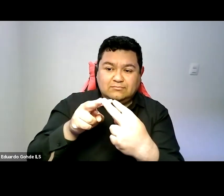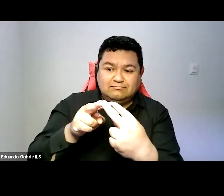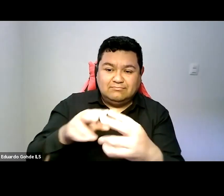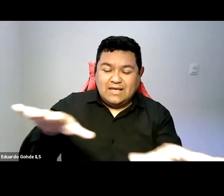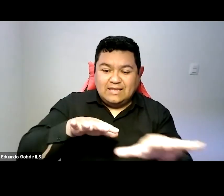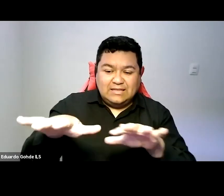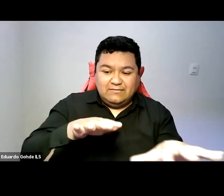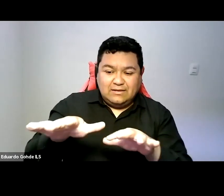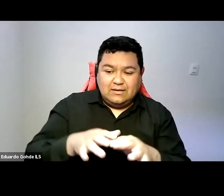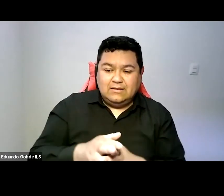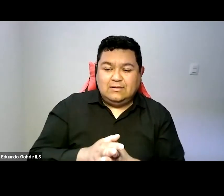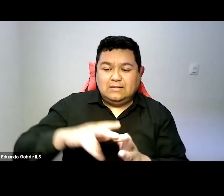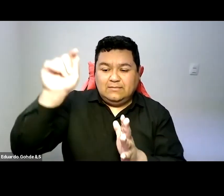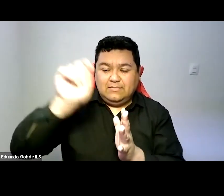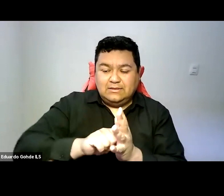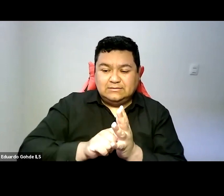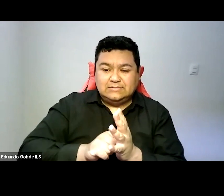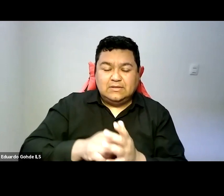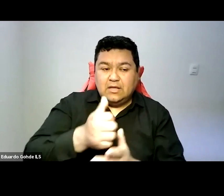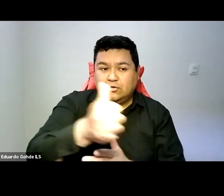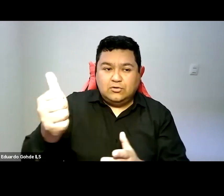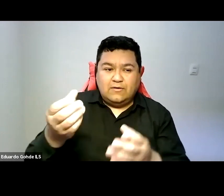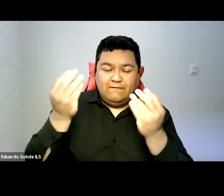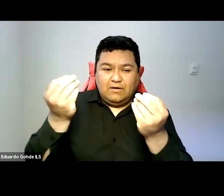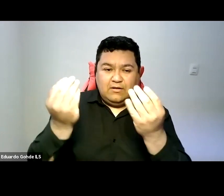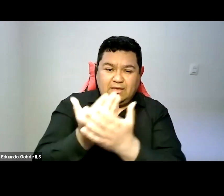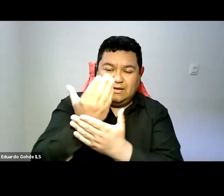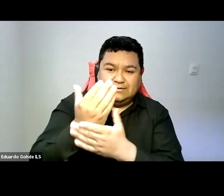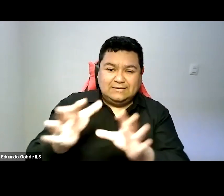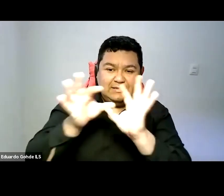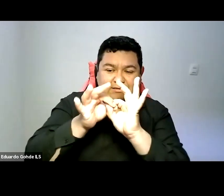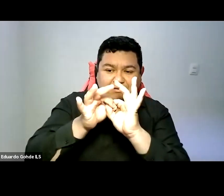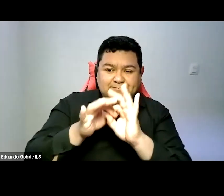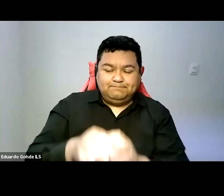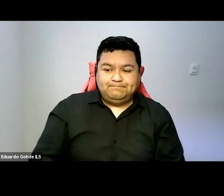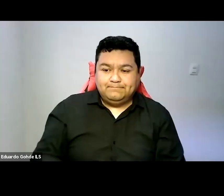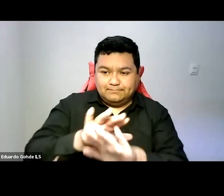en actividades durante este mes. Que tengan todos un muy buen día. Muchas gracias.